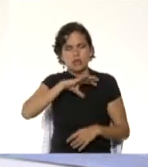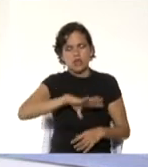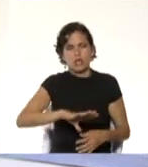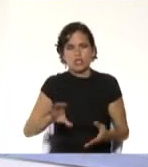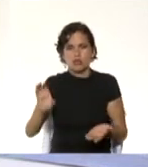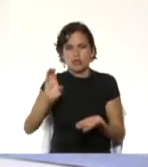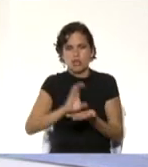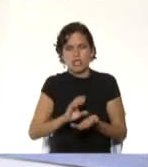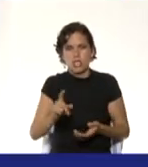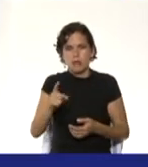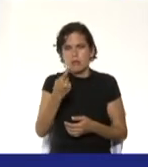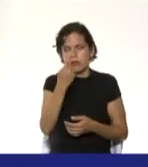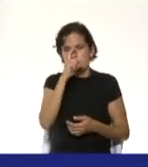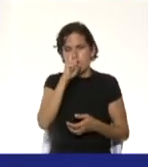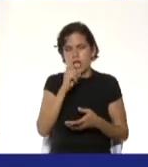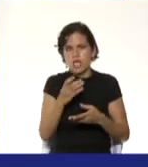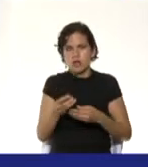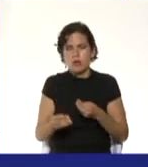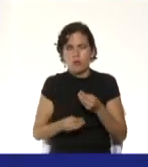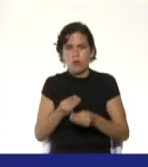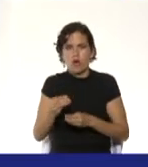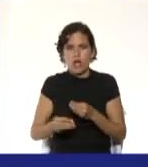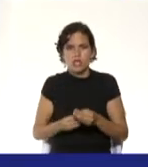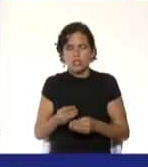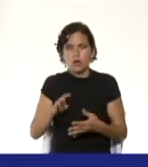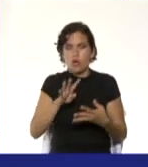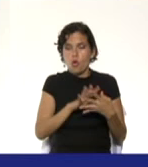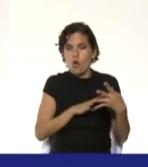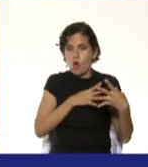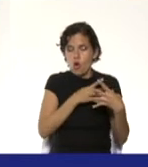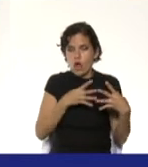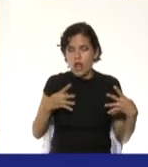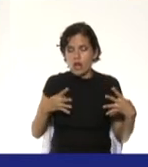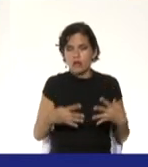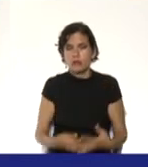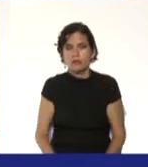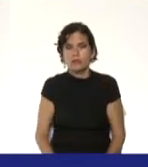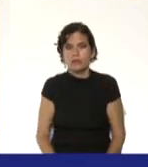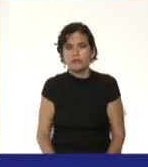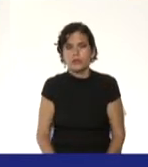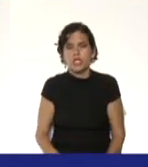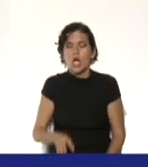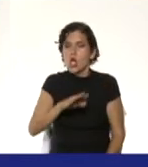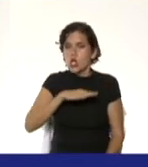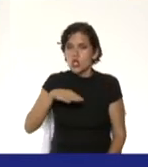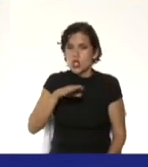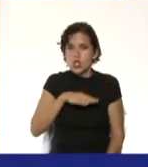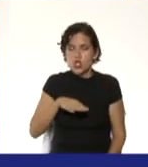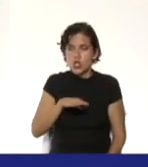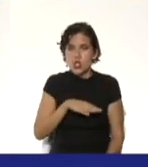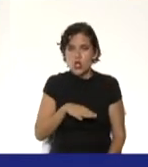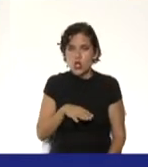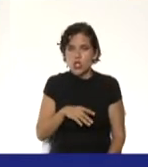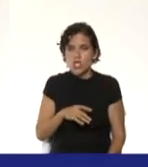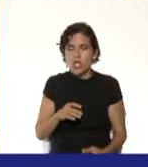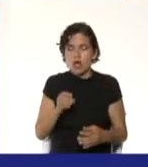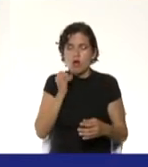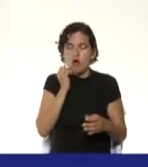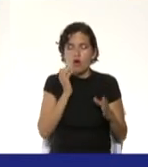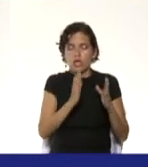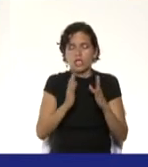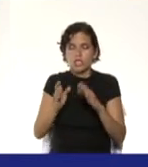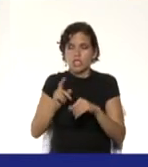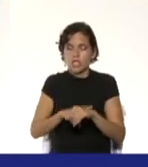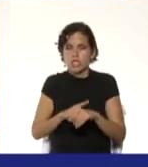geografía, historia y ciudadanía. En primer año vamos a elaborar un horario donde destaquen el